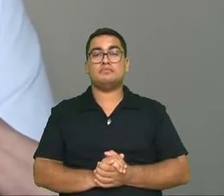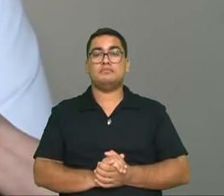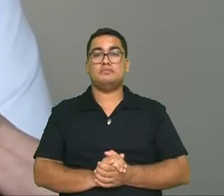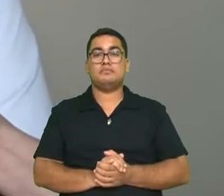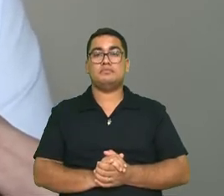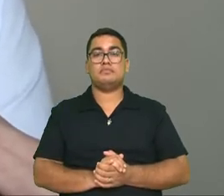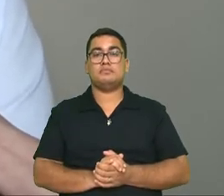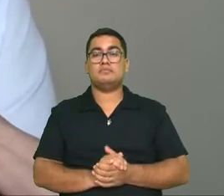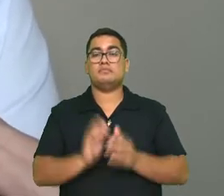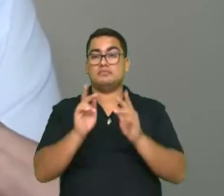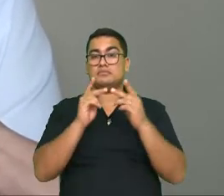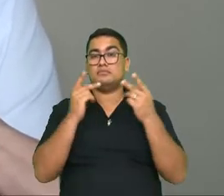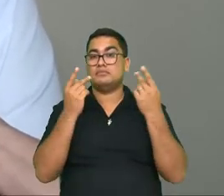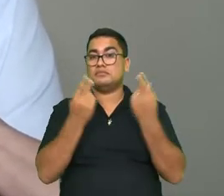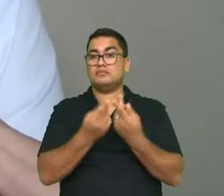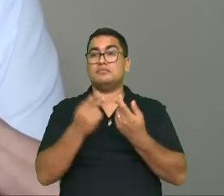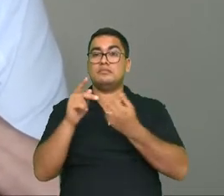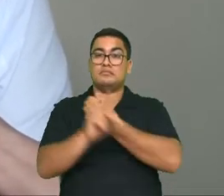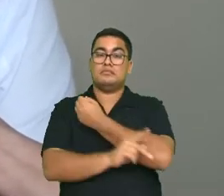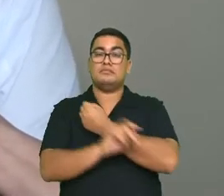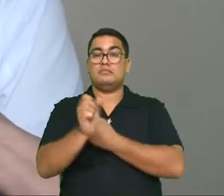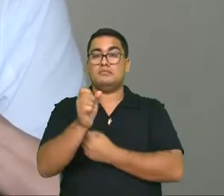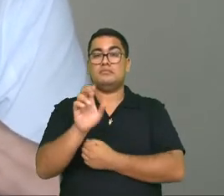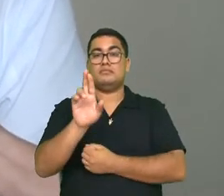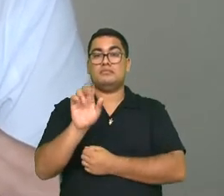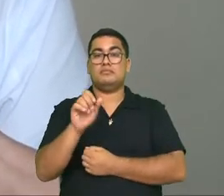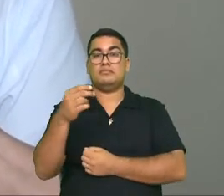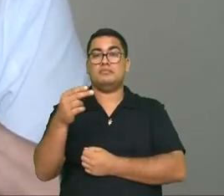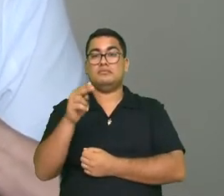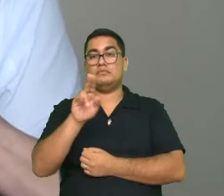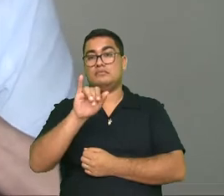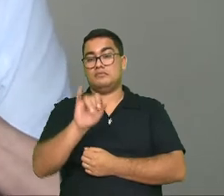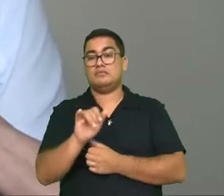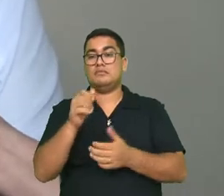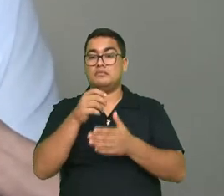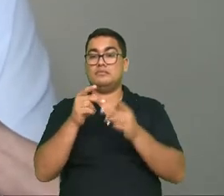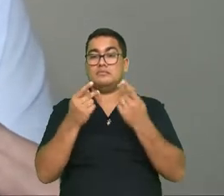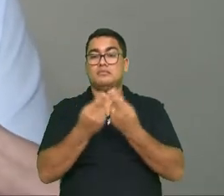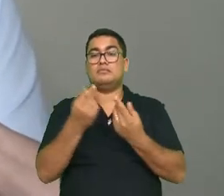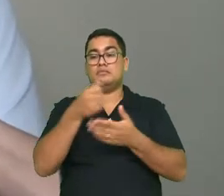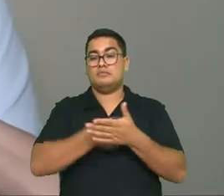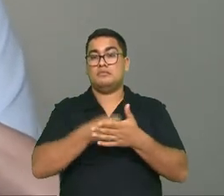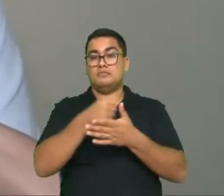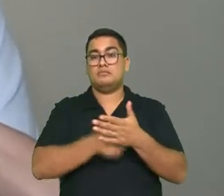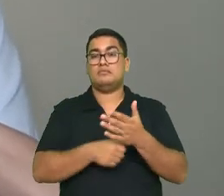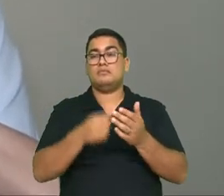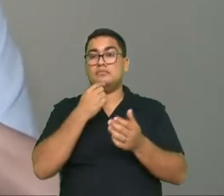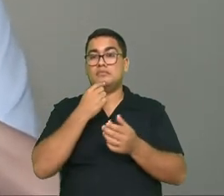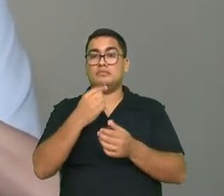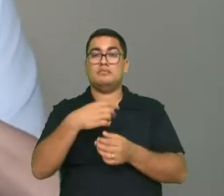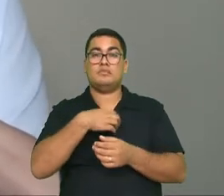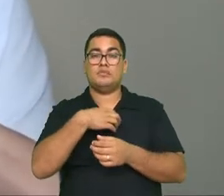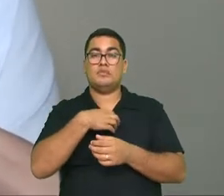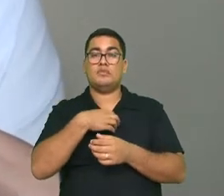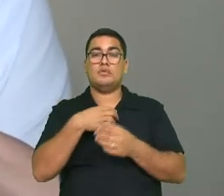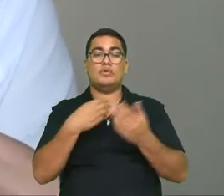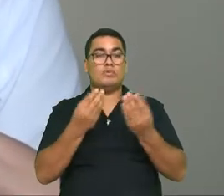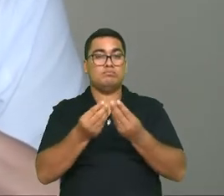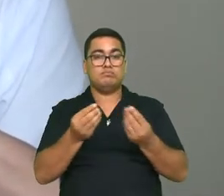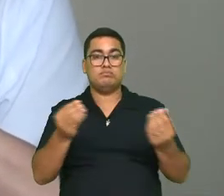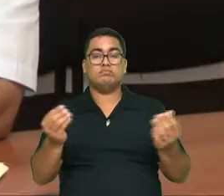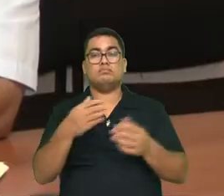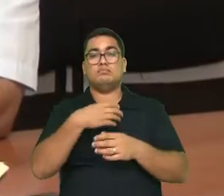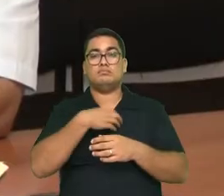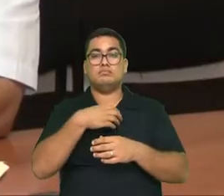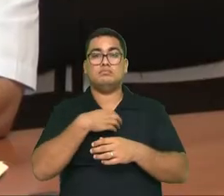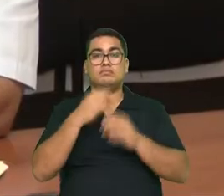soluciones pues para el pueblo saharaui, que es un pueblo luchador. El pueblo saharaui tiene derecho a tener su territorio propio, su paso al